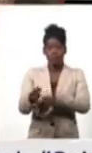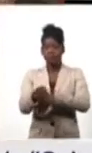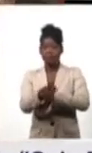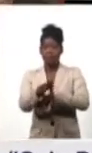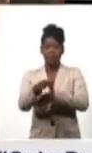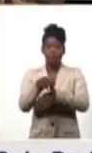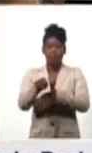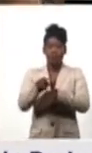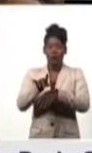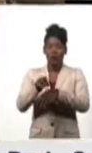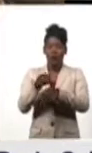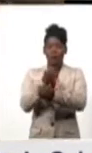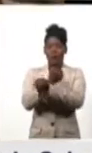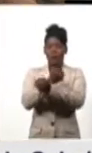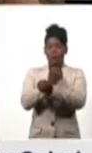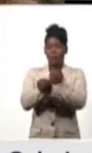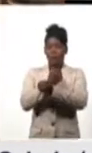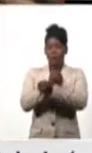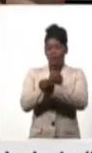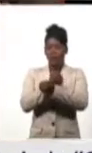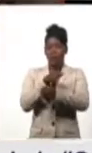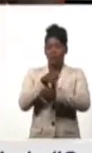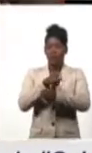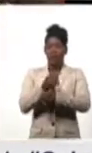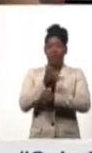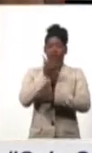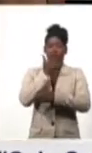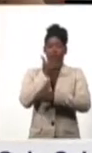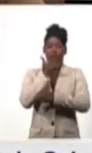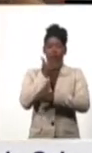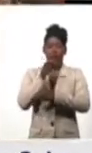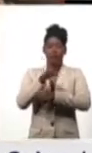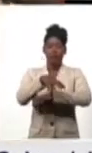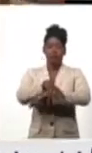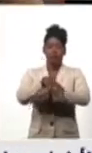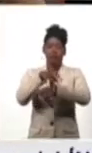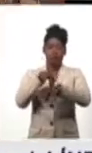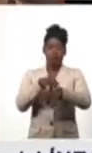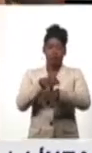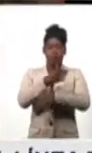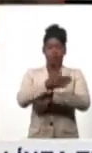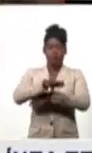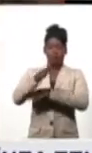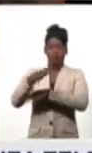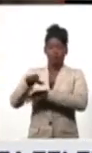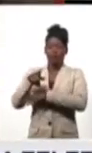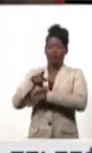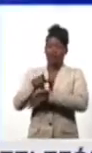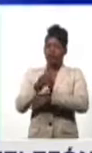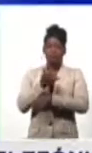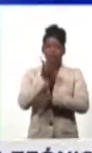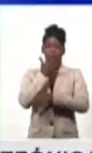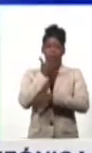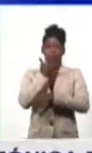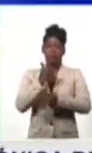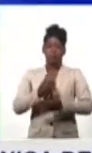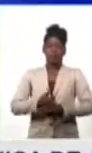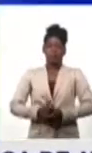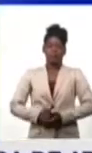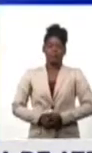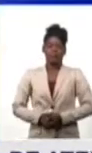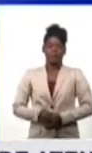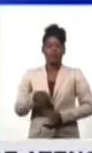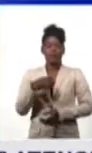de desechos peligrosos, si no se hace bajo las condiciones que se tienen que hacer, también son elementos negativos para la biodiversidad. Han existido incluso